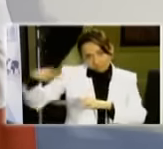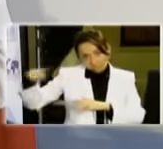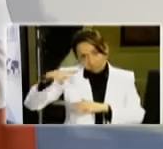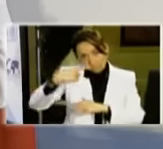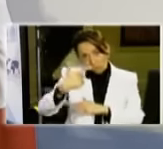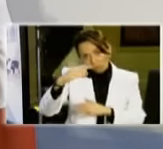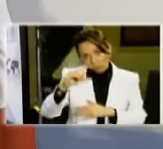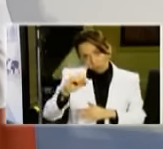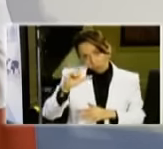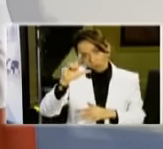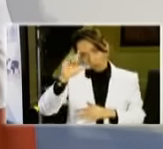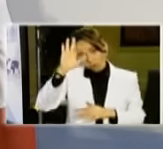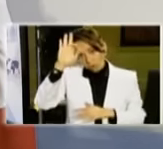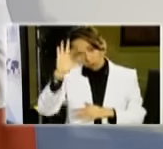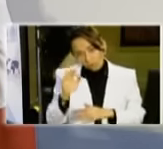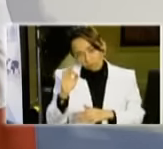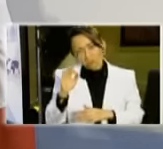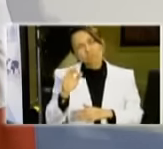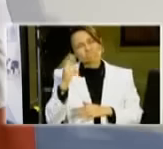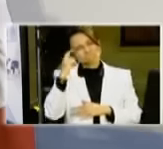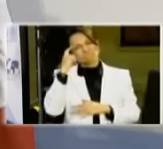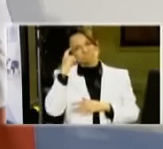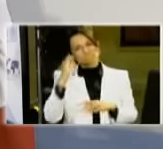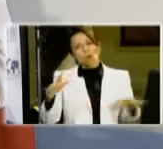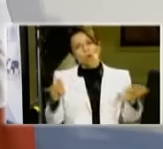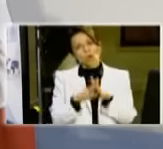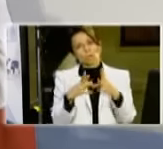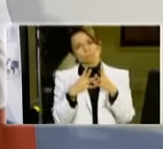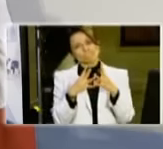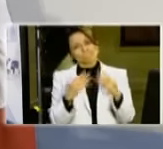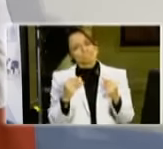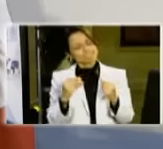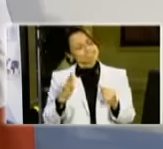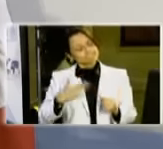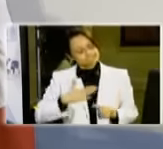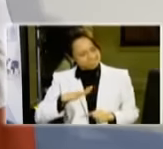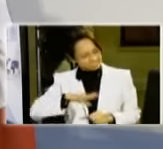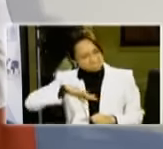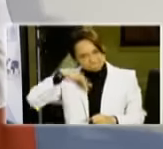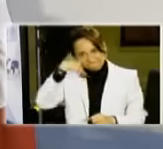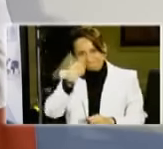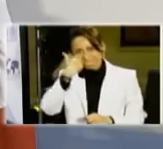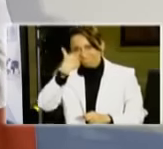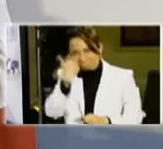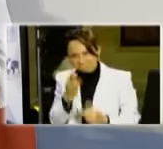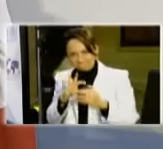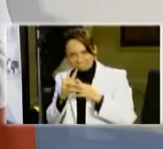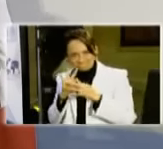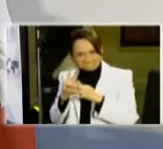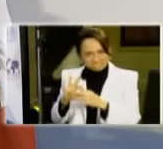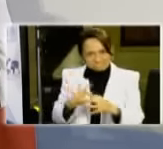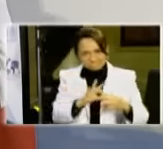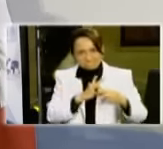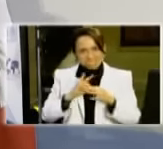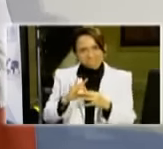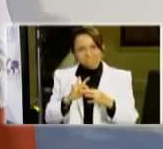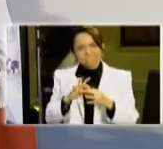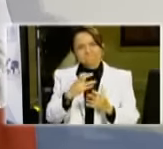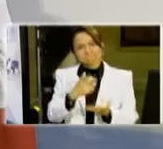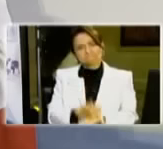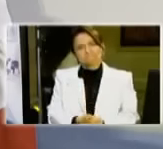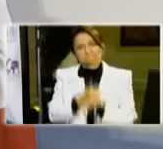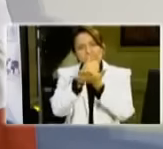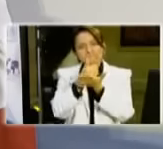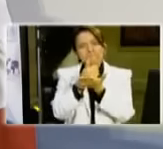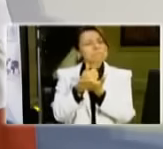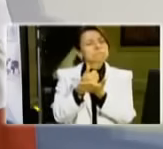hegemónica e incluso una verdadera voluntad hegemónica son hoy menores que en la Guerra Fría. Pero